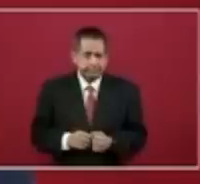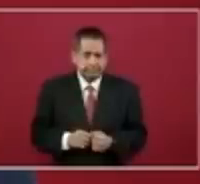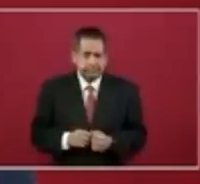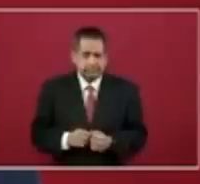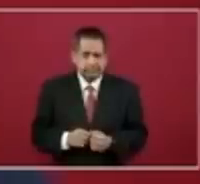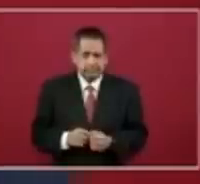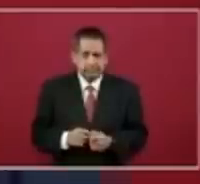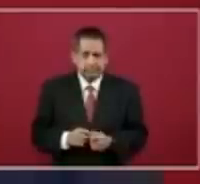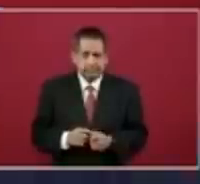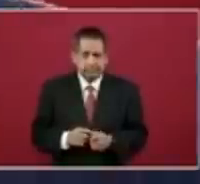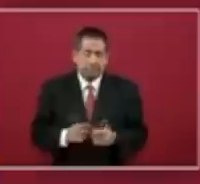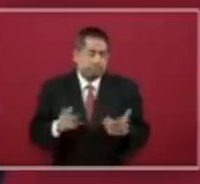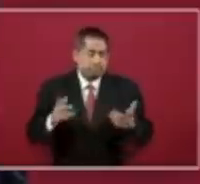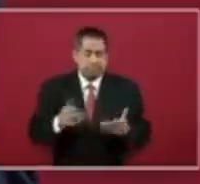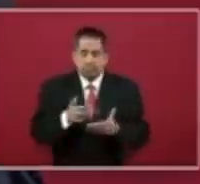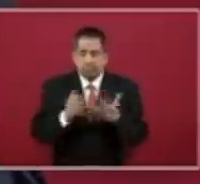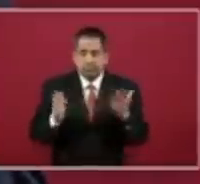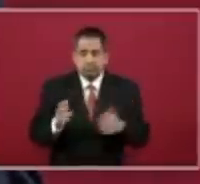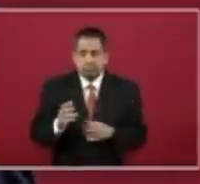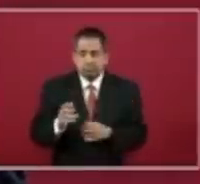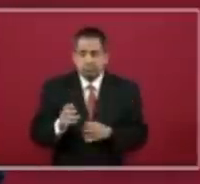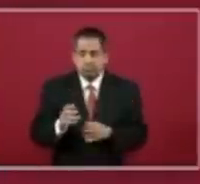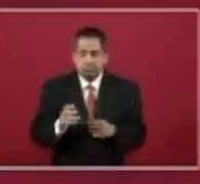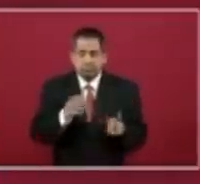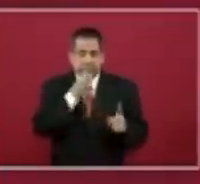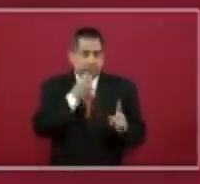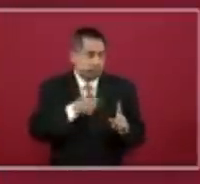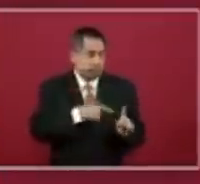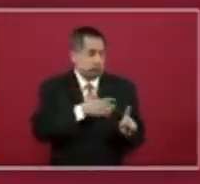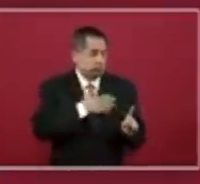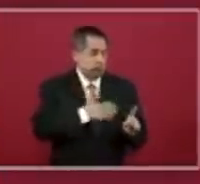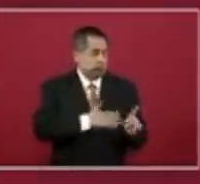van a pagar justos por pecadores.